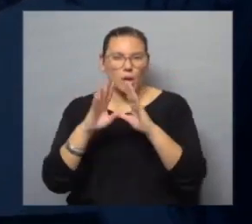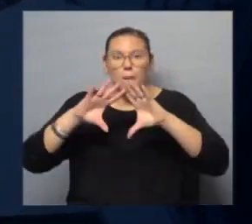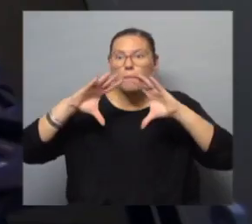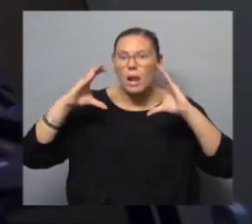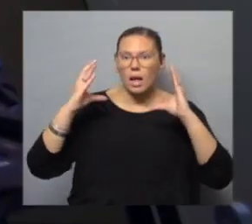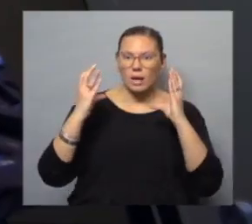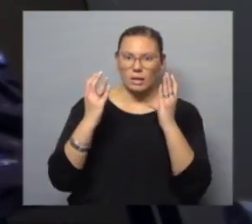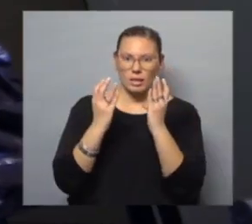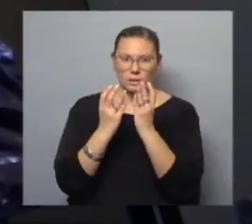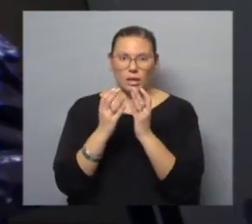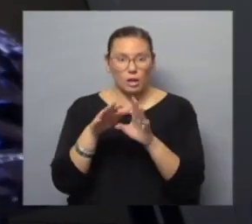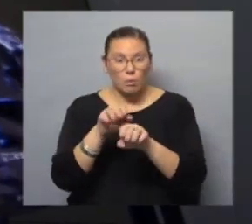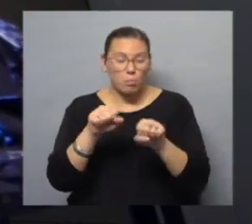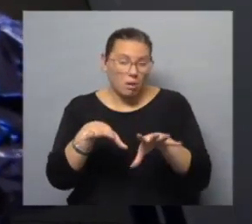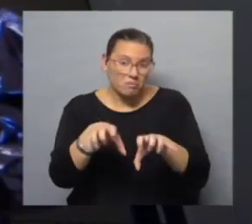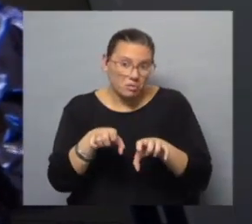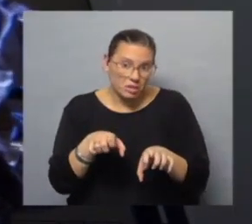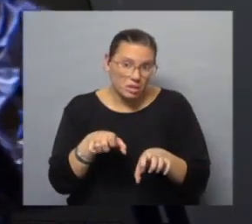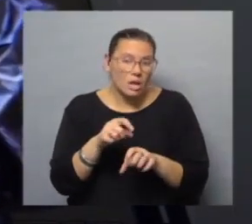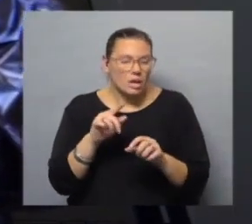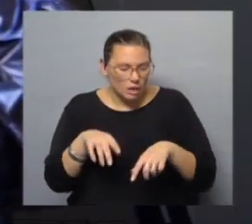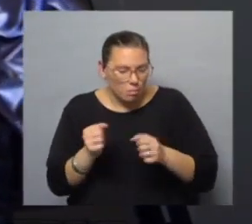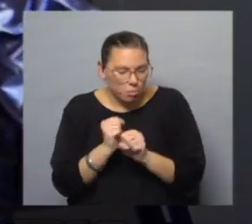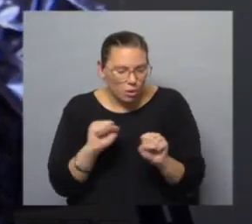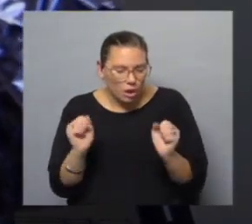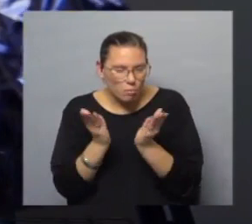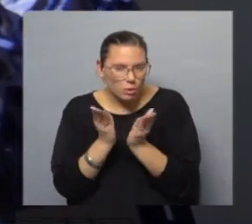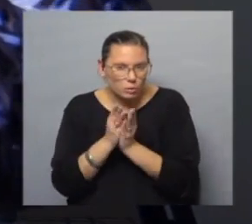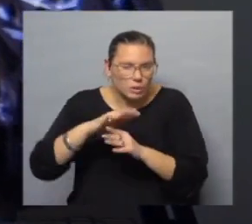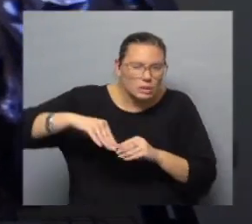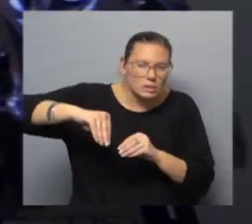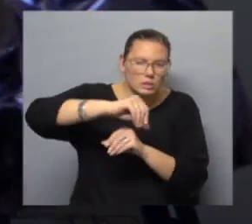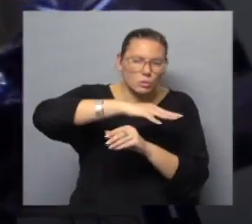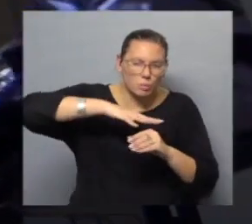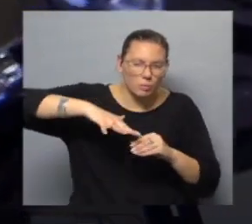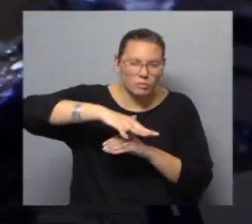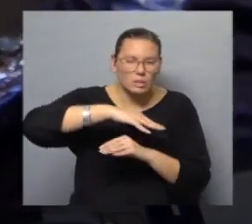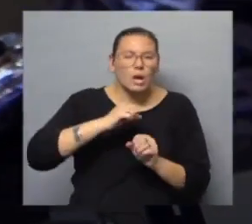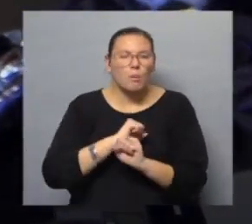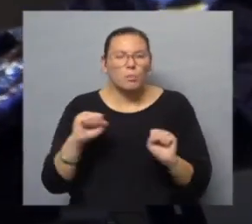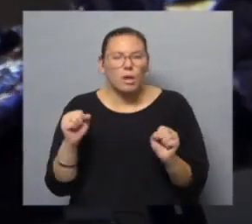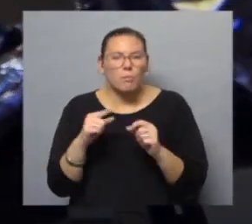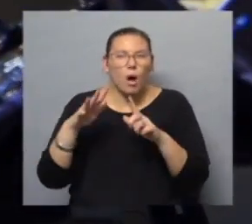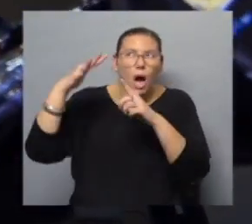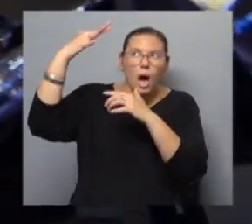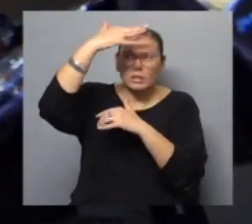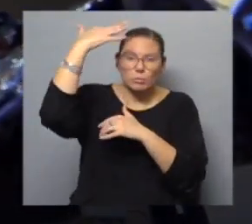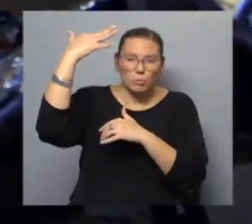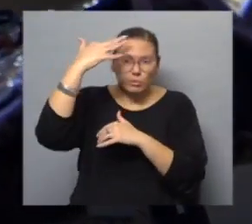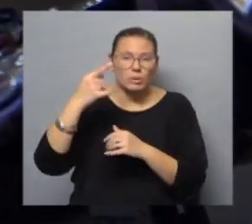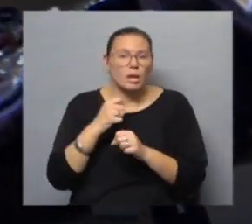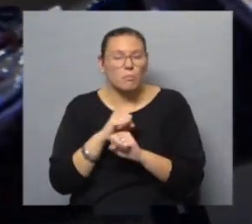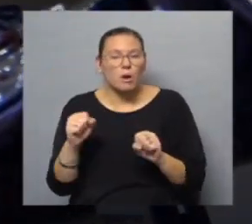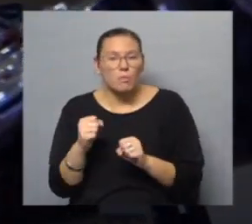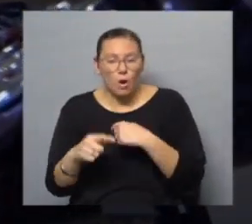planetas habitables, que nos ayude a estudiar sus superficies, que nos ayude a estudiar esas atmósferas, que nos ayude